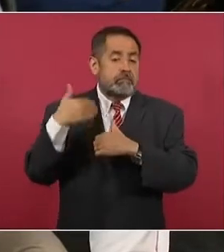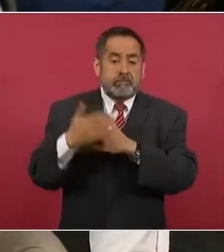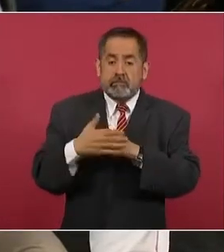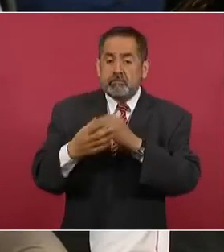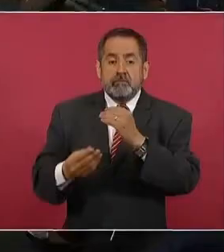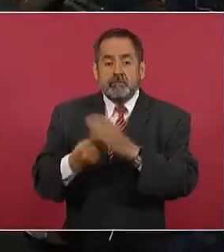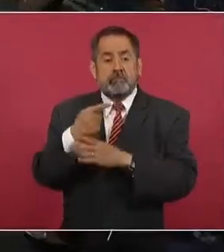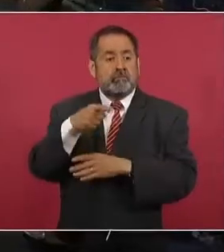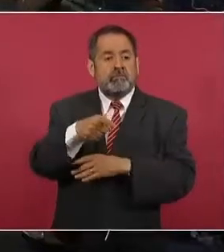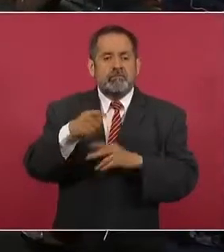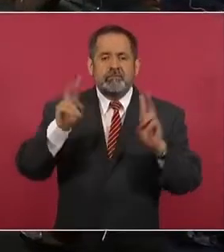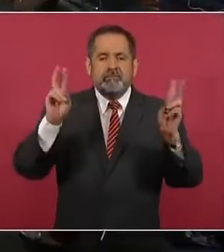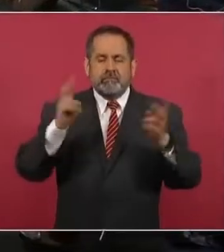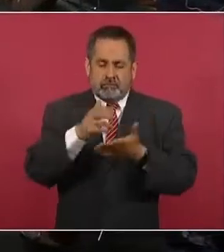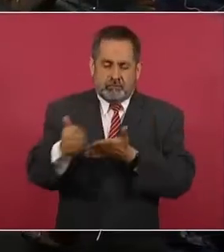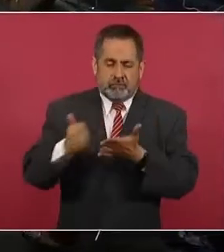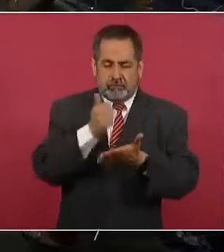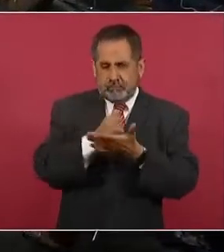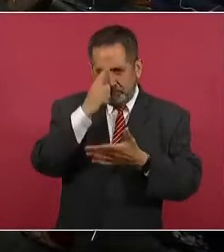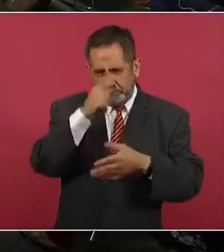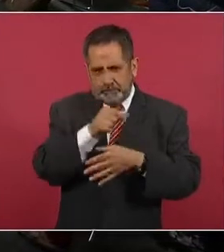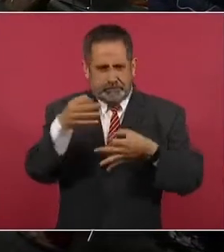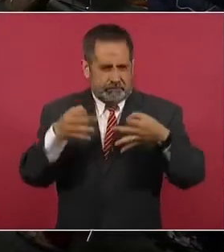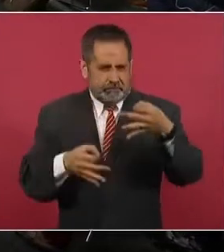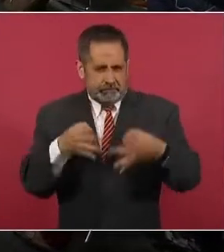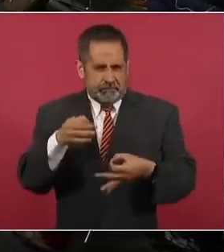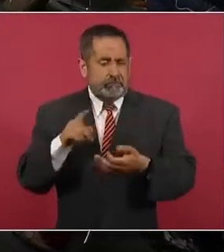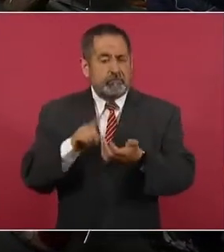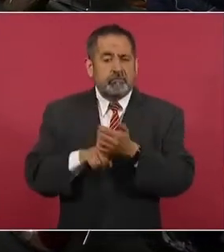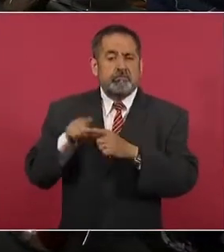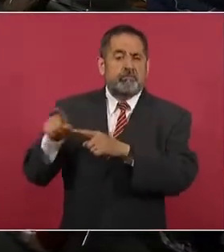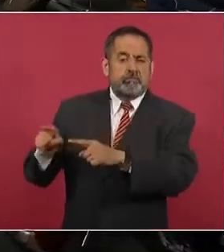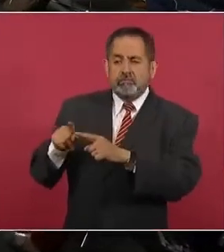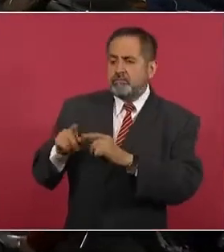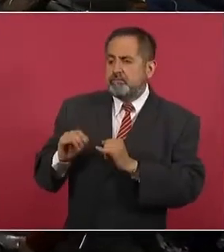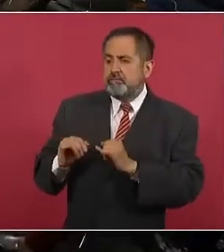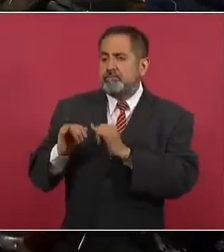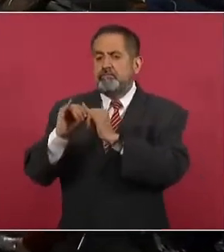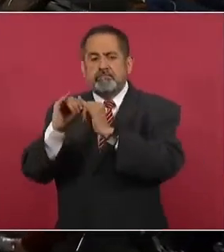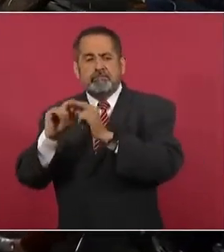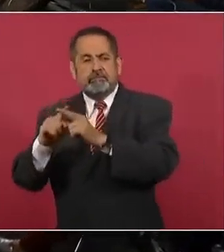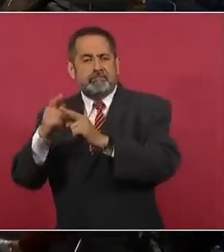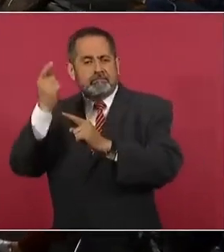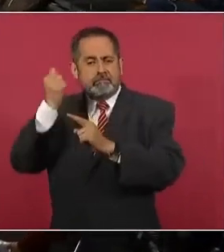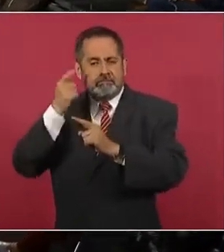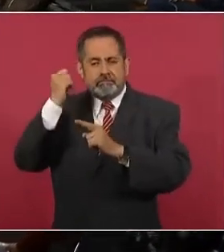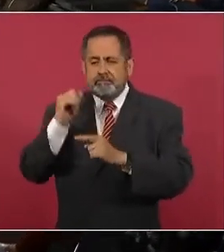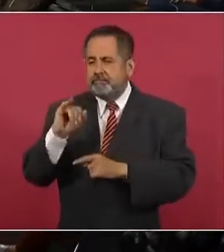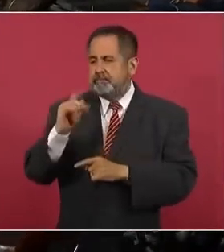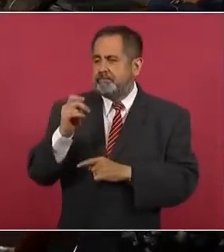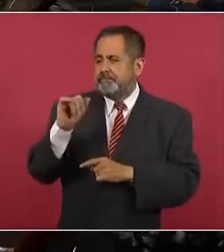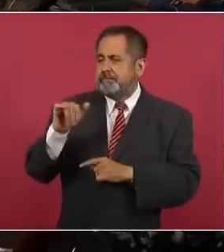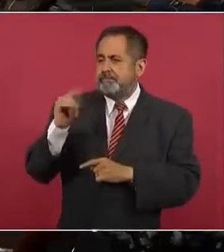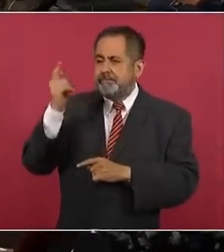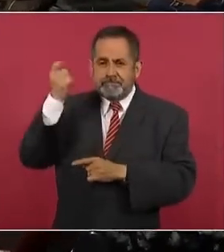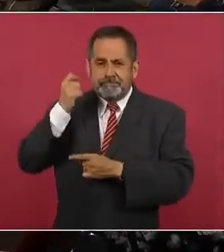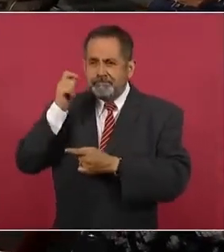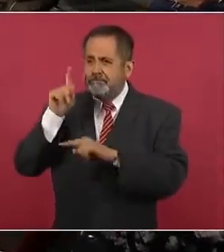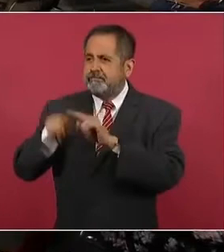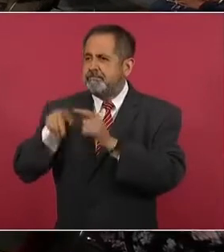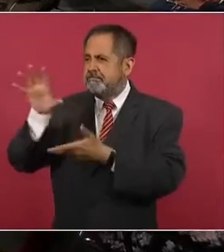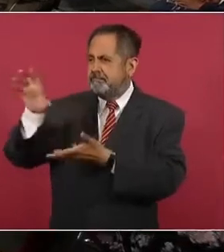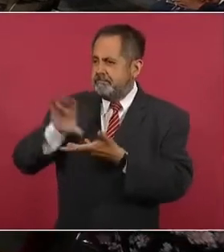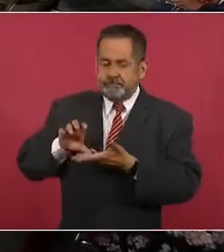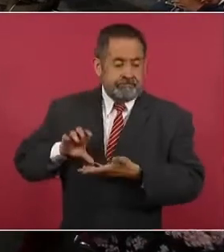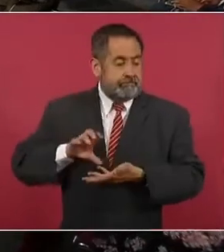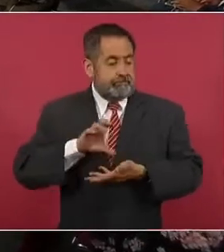Laboral en Jalisco, con recursos del Instituto de Pensiones del Estado de Jalisco, el IPEJAL, por un monto que asciende